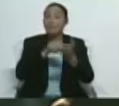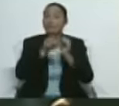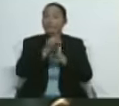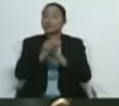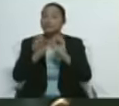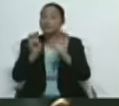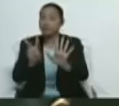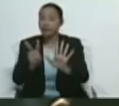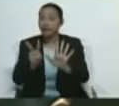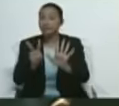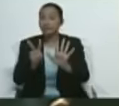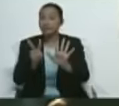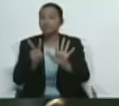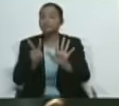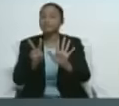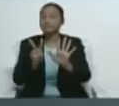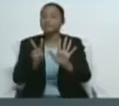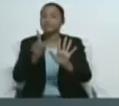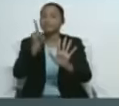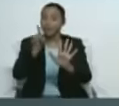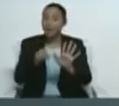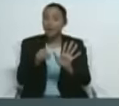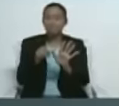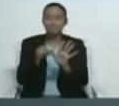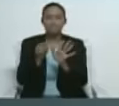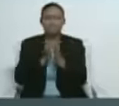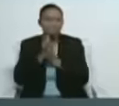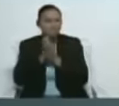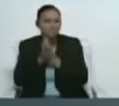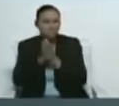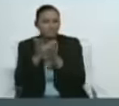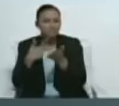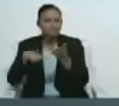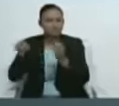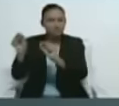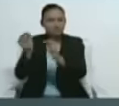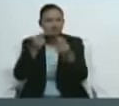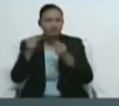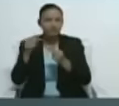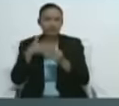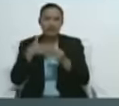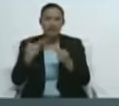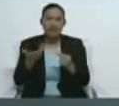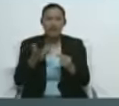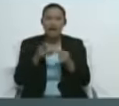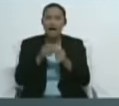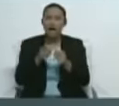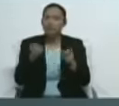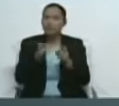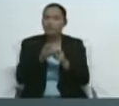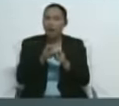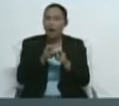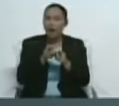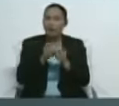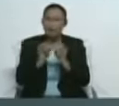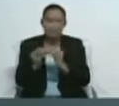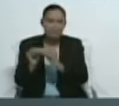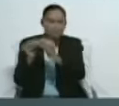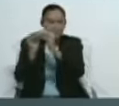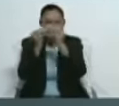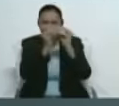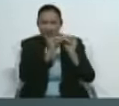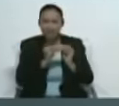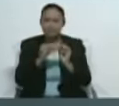pretendieron en el año 2024 dentro un esquema que fue firmado por